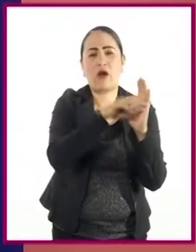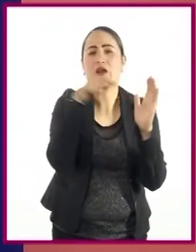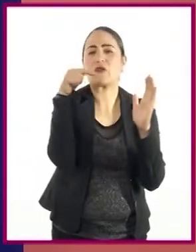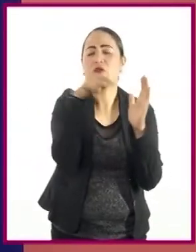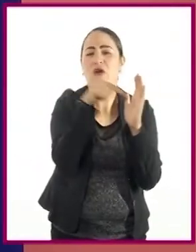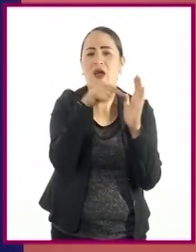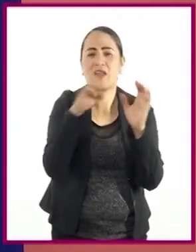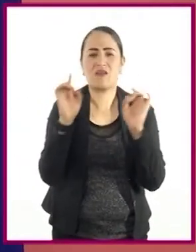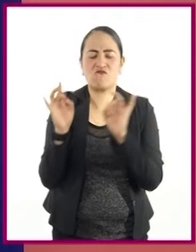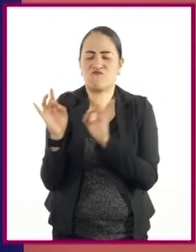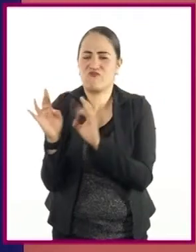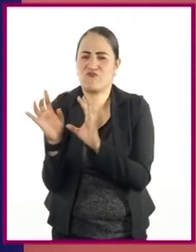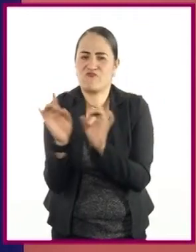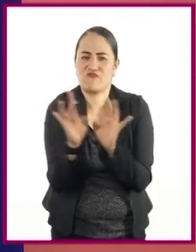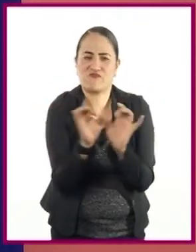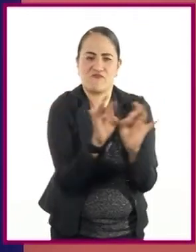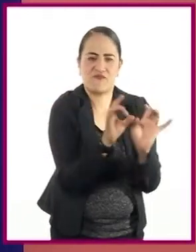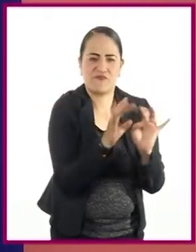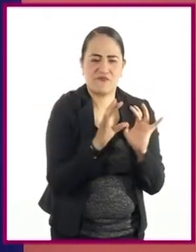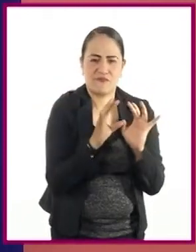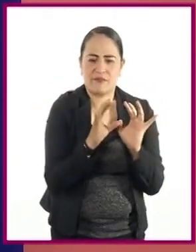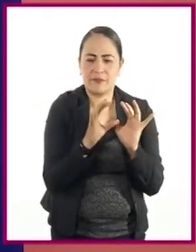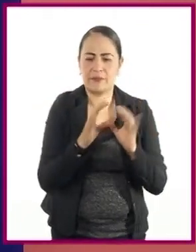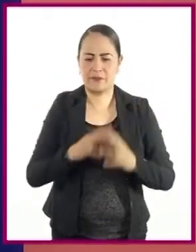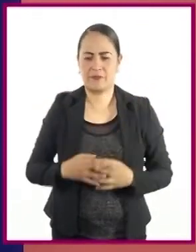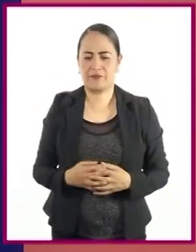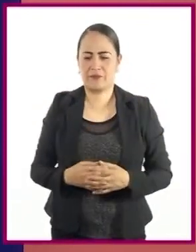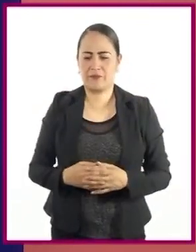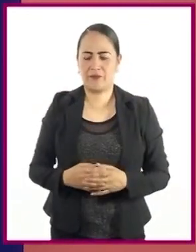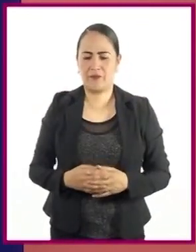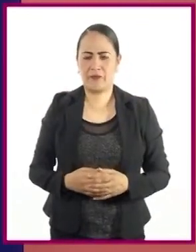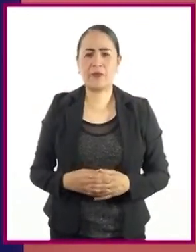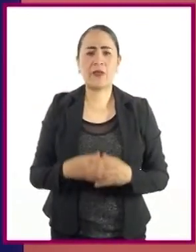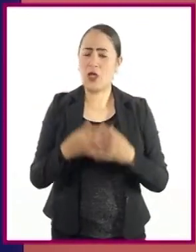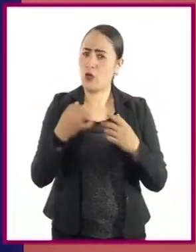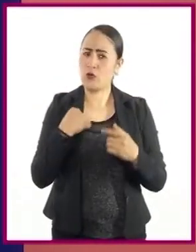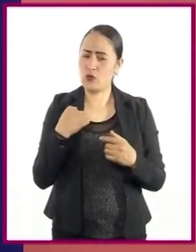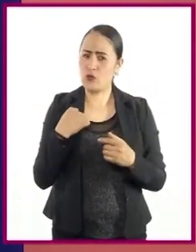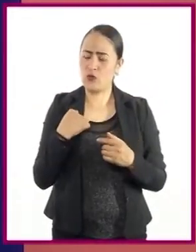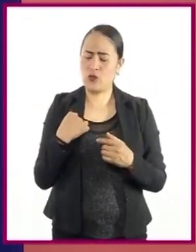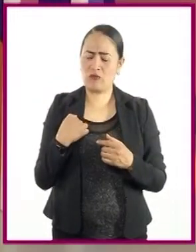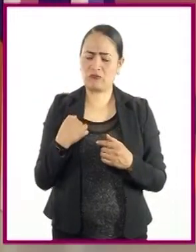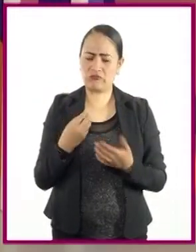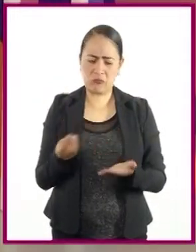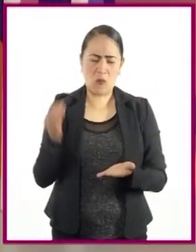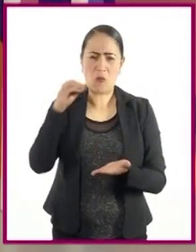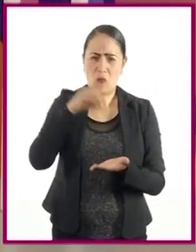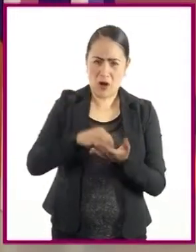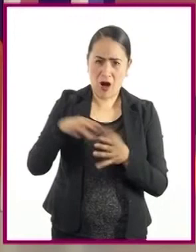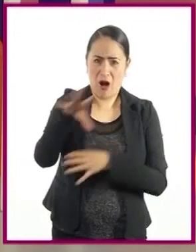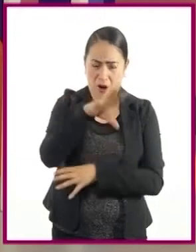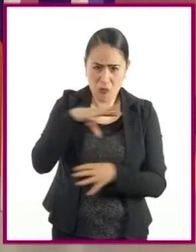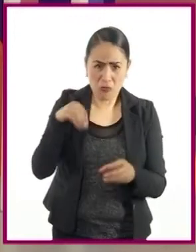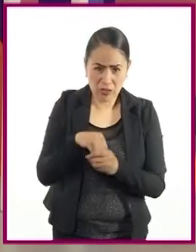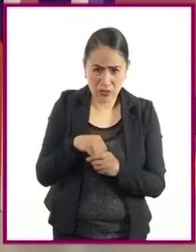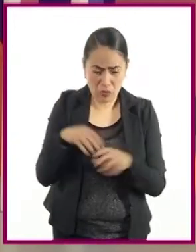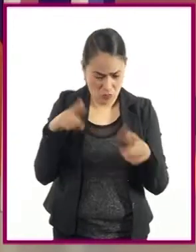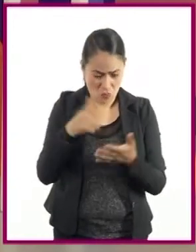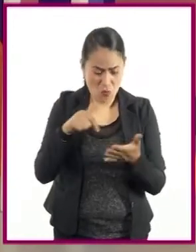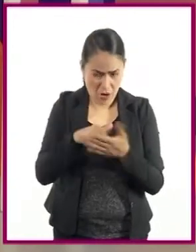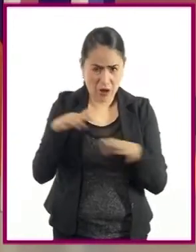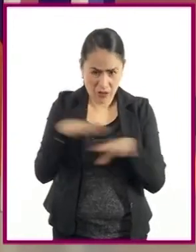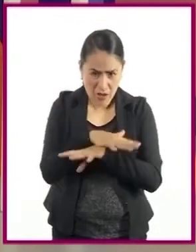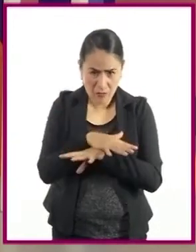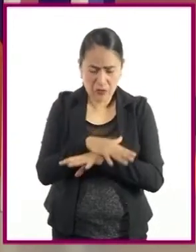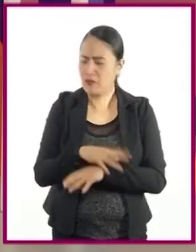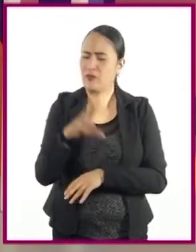los hechos. Voy a tener que cambiar toda mi descripción. No, tranquilo. Solo